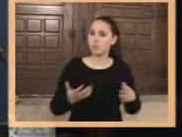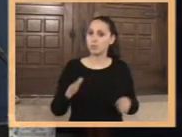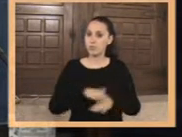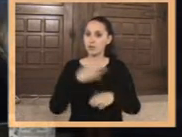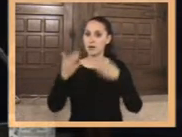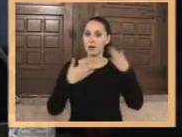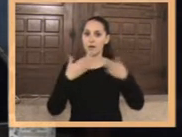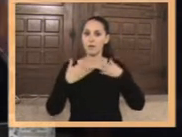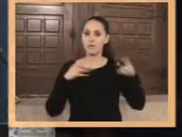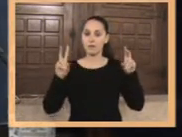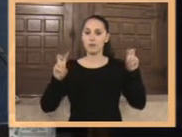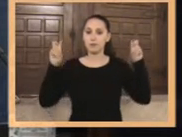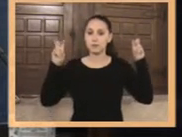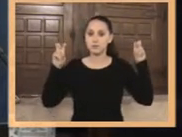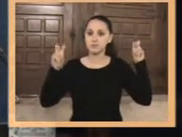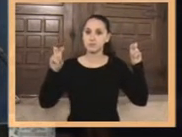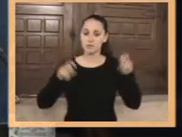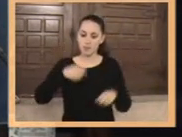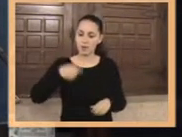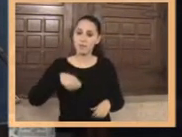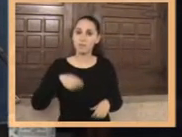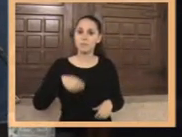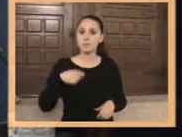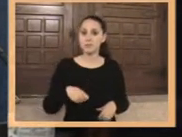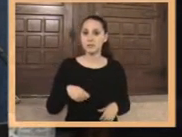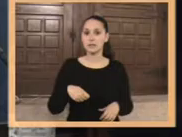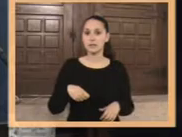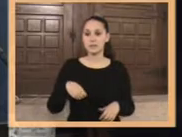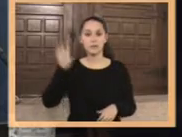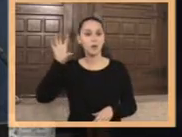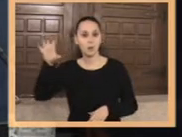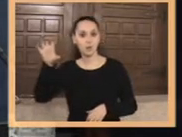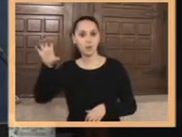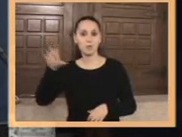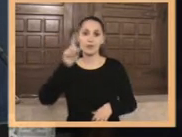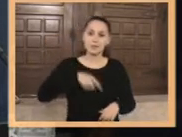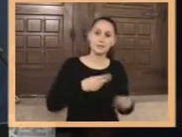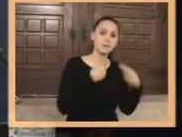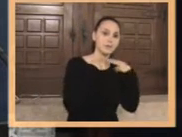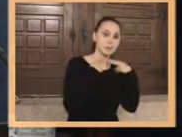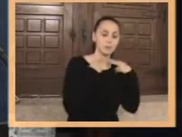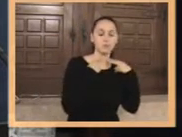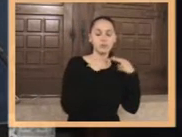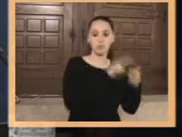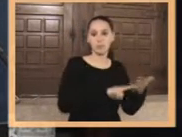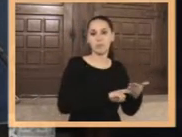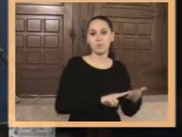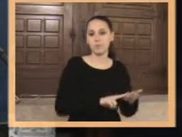las conversaciones con el presidente de la Mancomunidad del Valle del Jerte y también con la Diputación Provincial. Ambos han